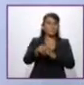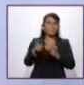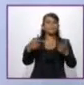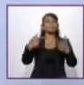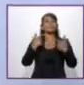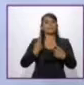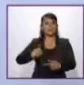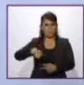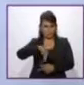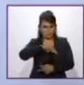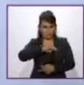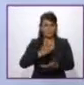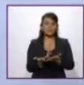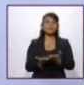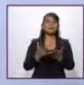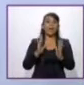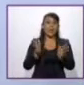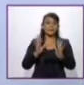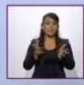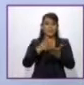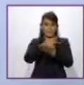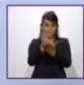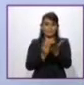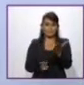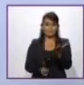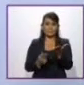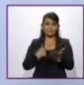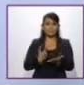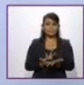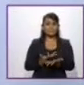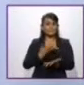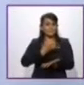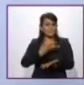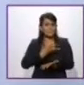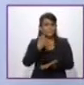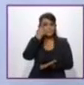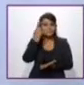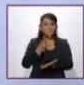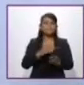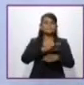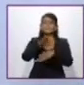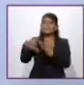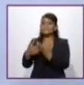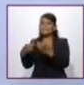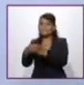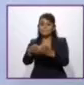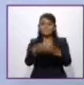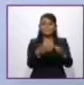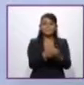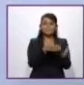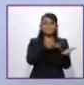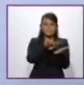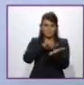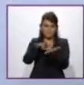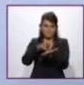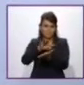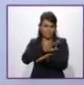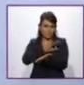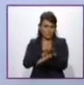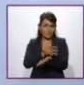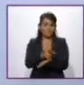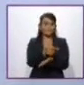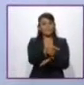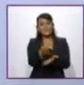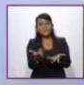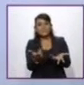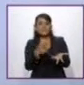programa muy grande, muy amplio, para apoyar de una manera integral a todos los sectores. No habrá ni un sector al que no podamos